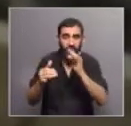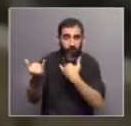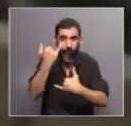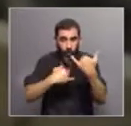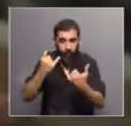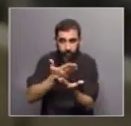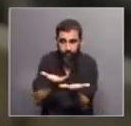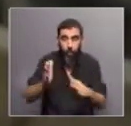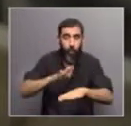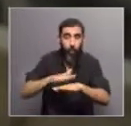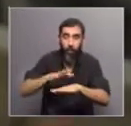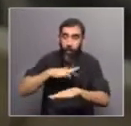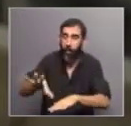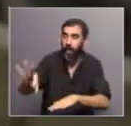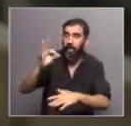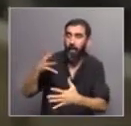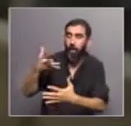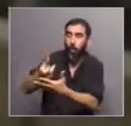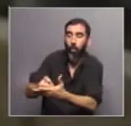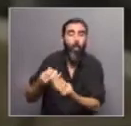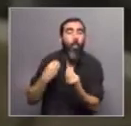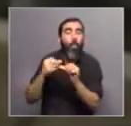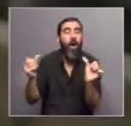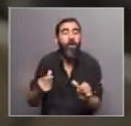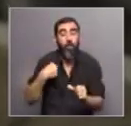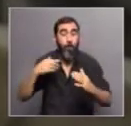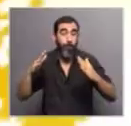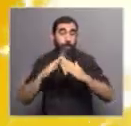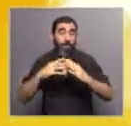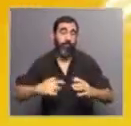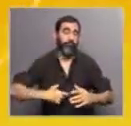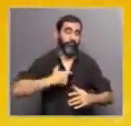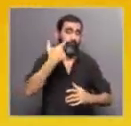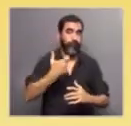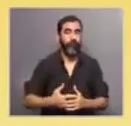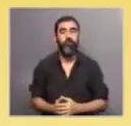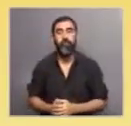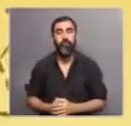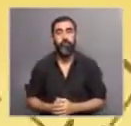disponible a la hora de tomar la decisión de, bueno, cómo hacer la calefacción de un hogar.